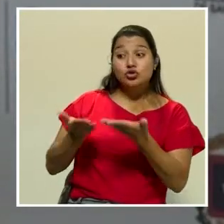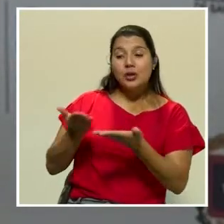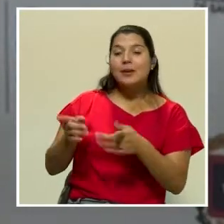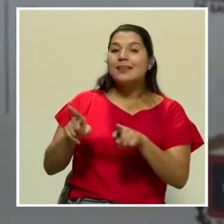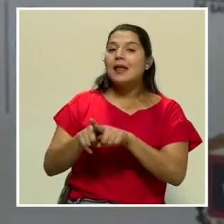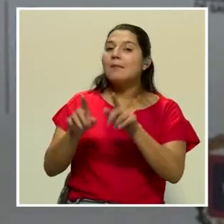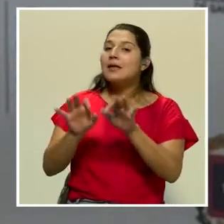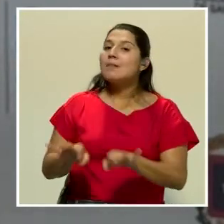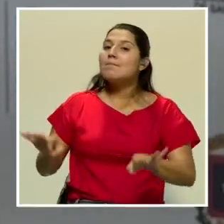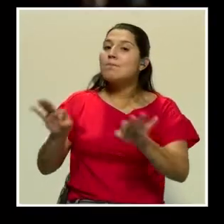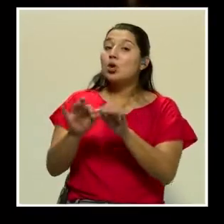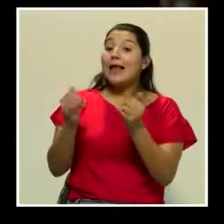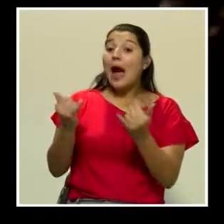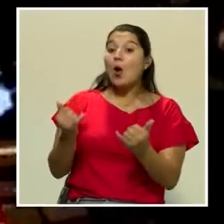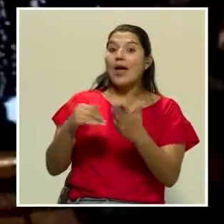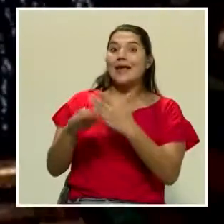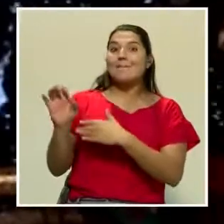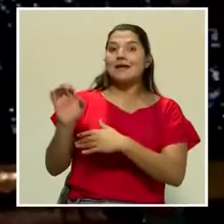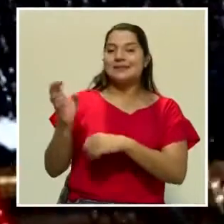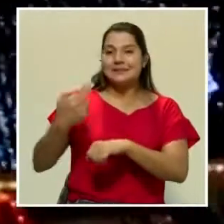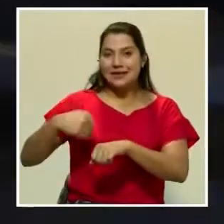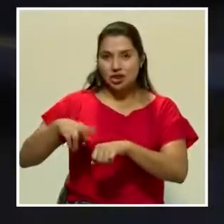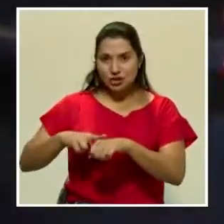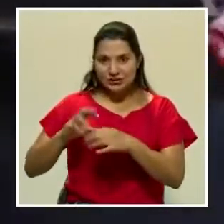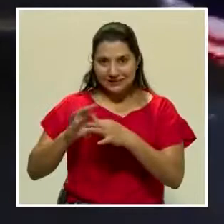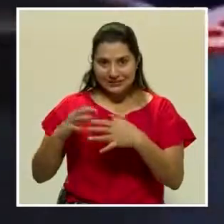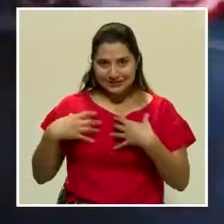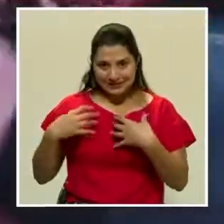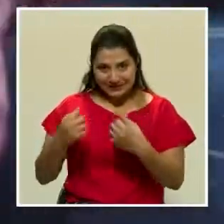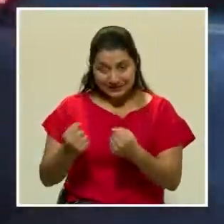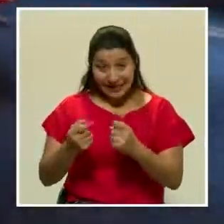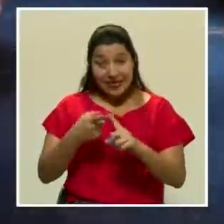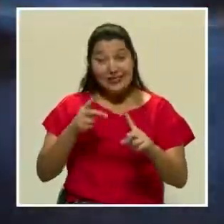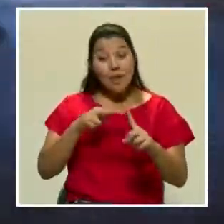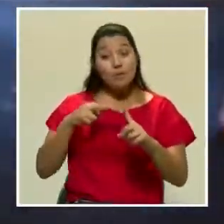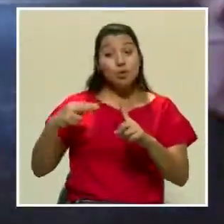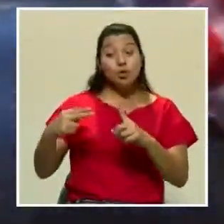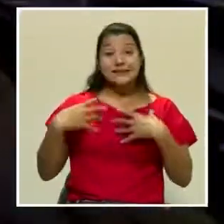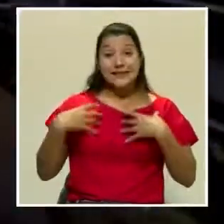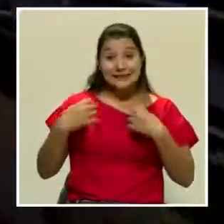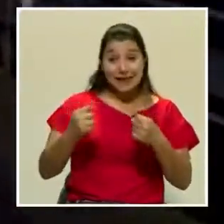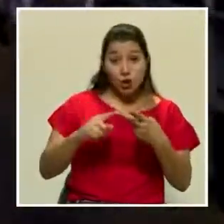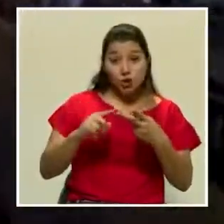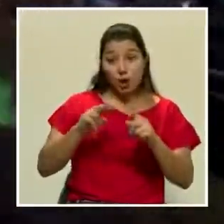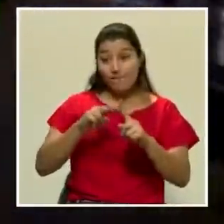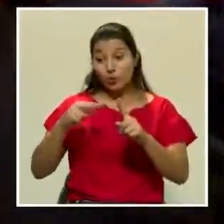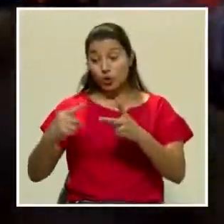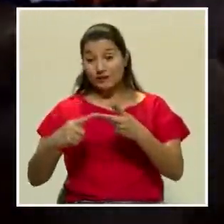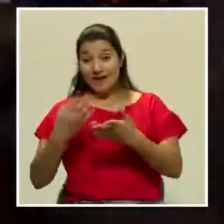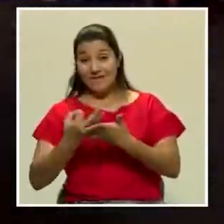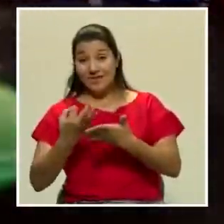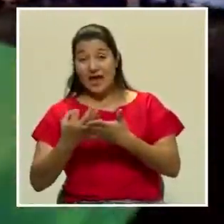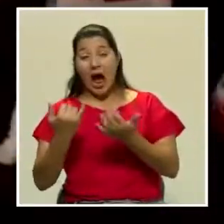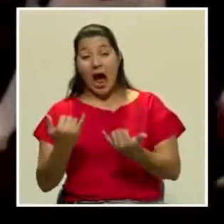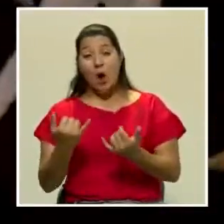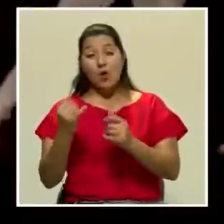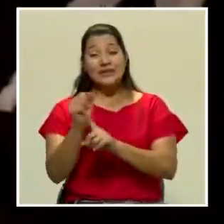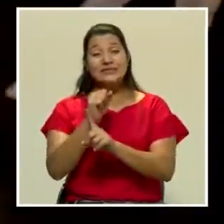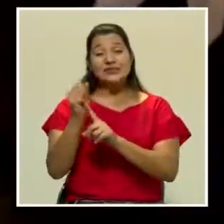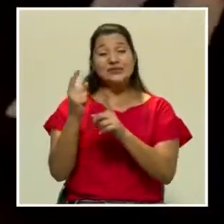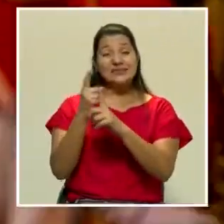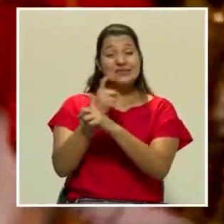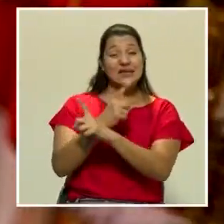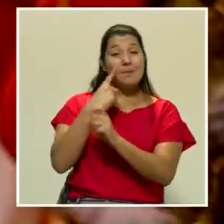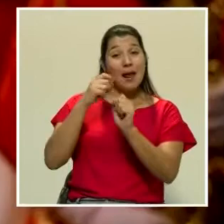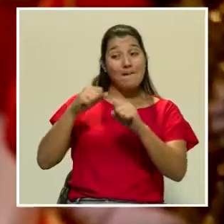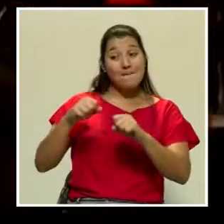de la crisis sanitaria. Araya explicó que desde el punto de vista sanitario y financiero la situación es demasiado compleja para